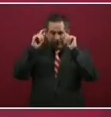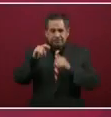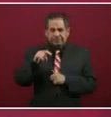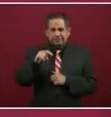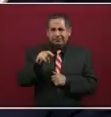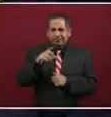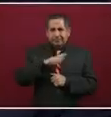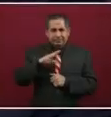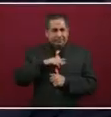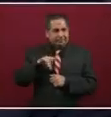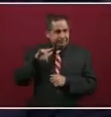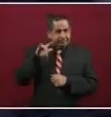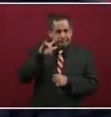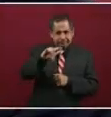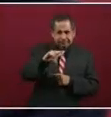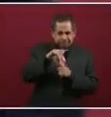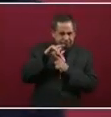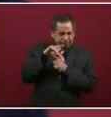aviones